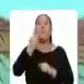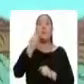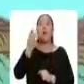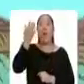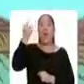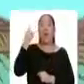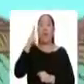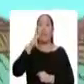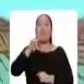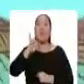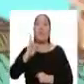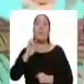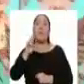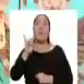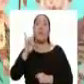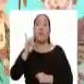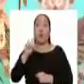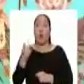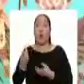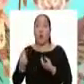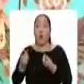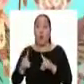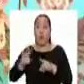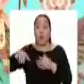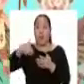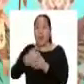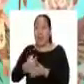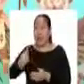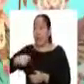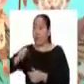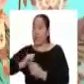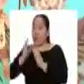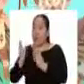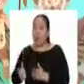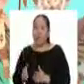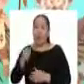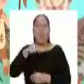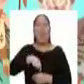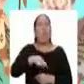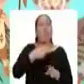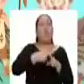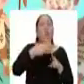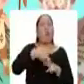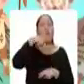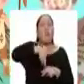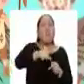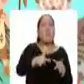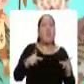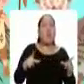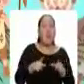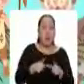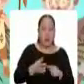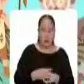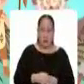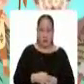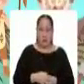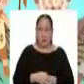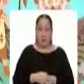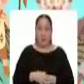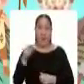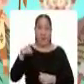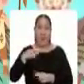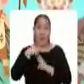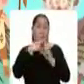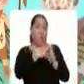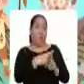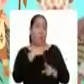vinieron los primeros españoles al país, preguntaron a unos nativos, ¿cuál es el nombre de este lugar? A lo que